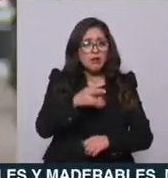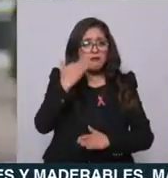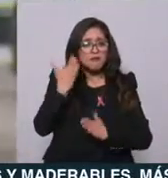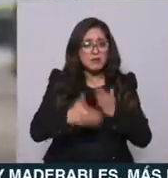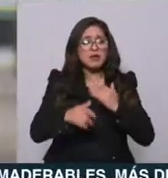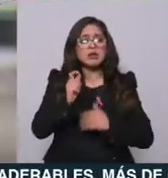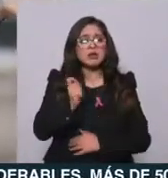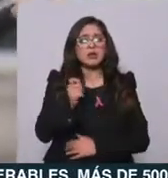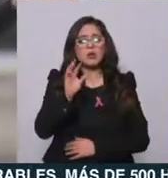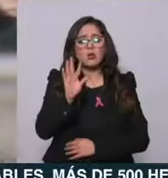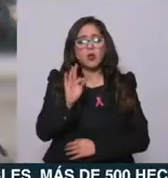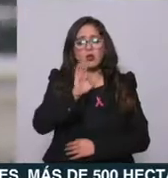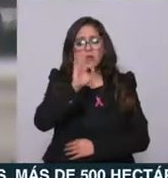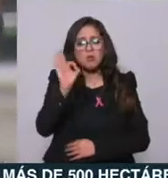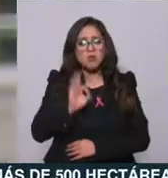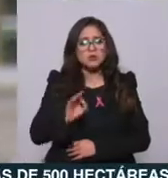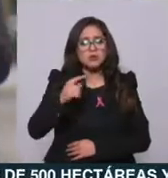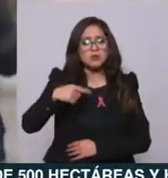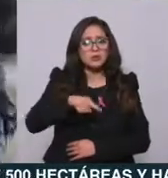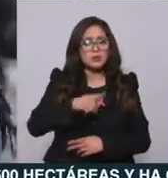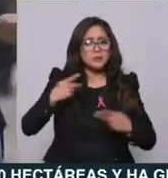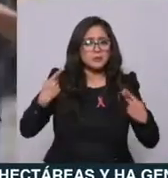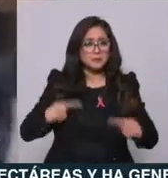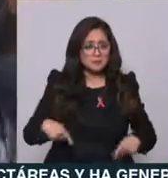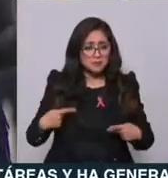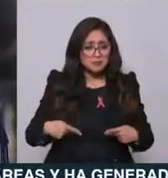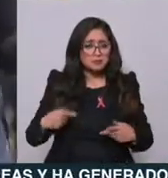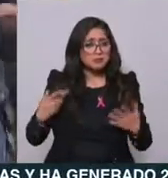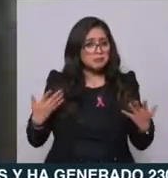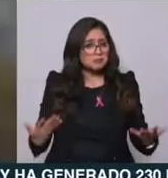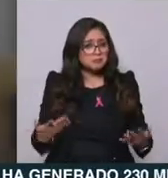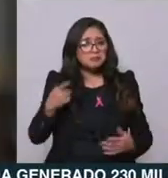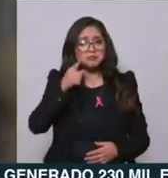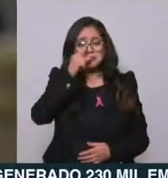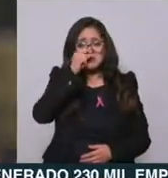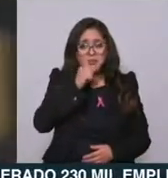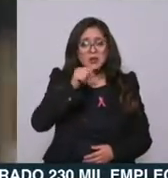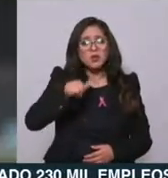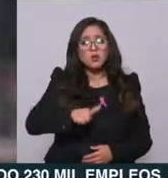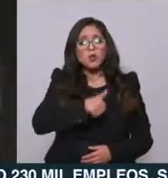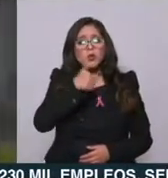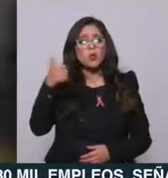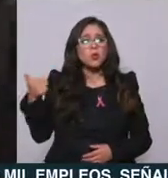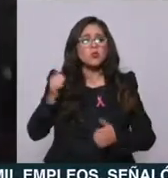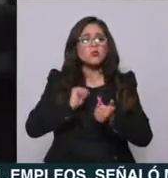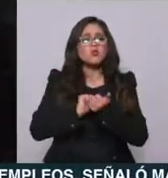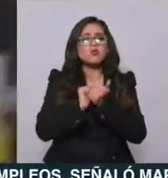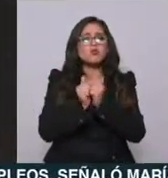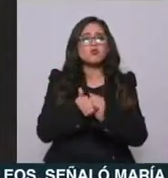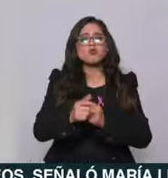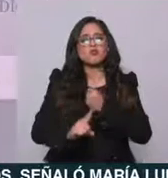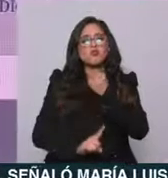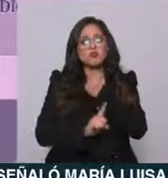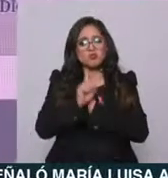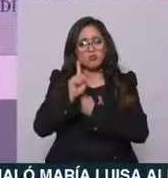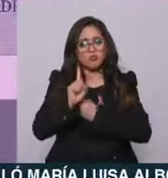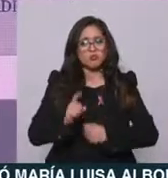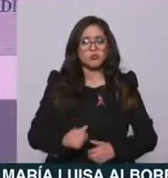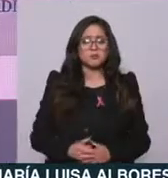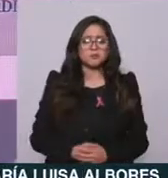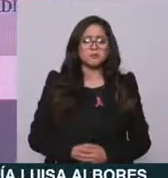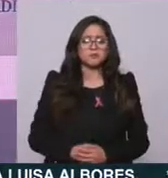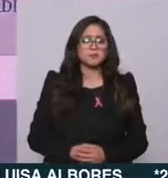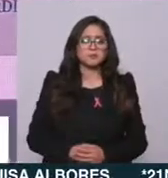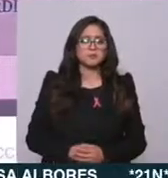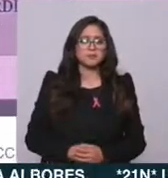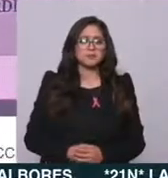el 40% de la población. Sin embargo, no es el único factor, pues hay otros que nos vuelven más vulnerables. El